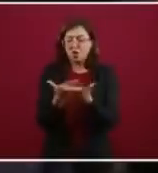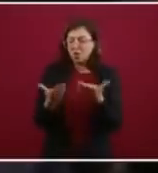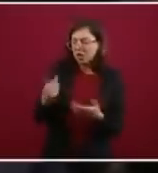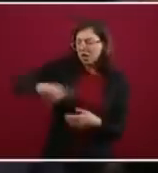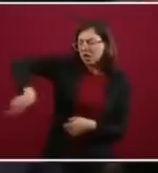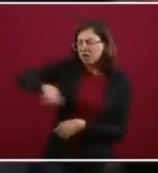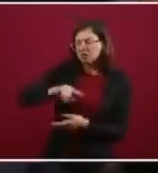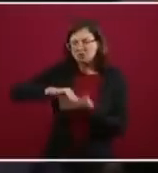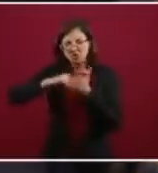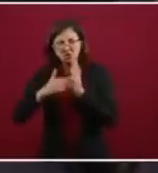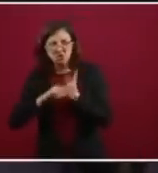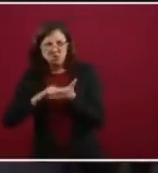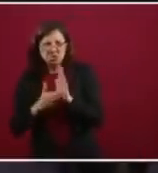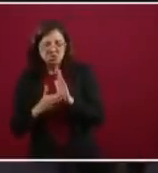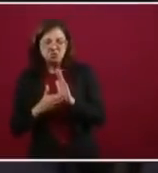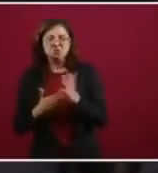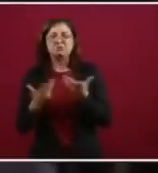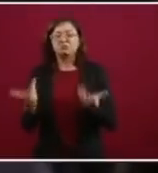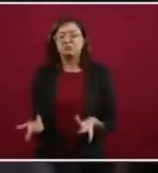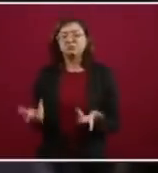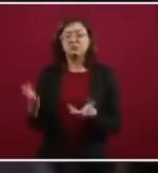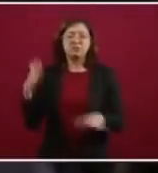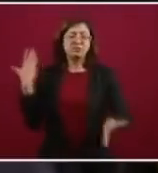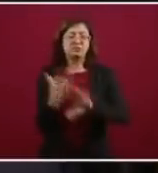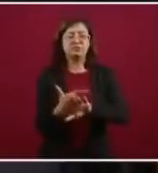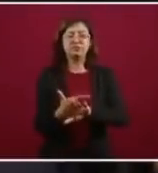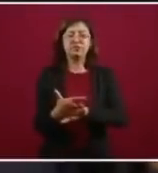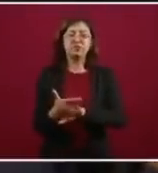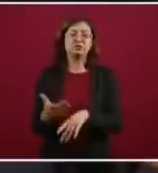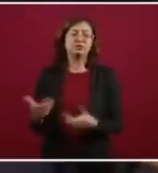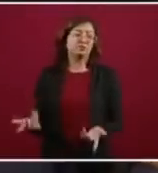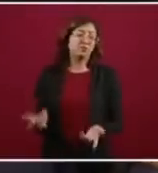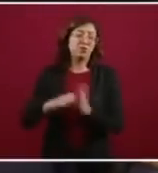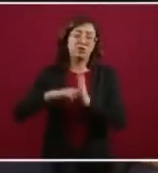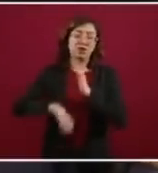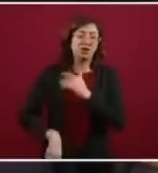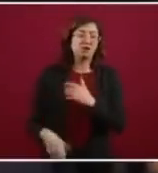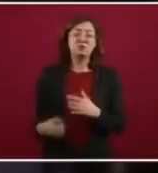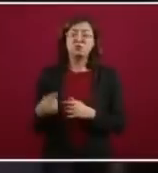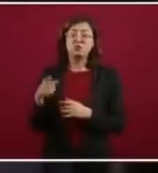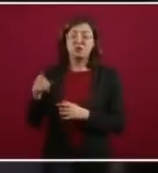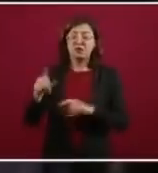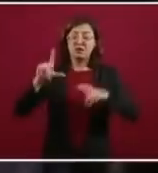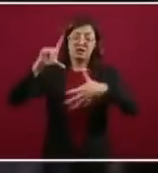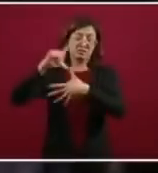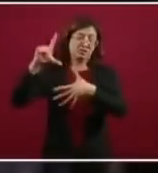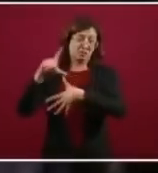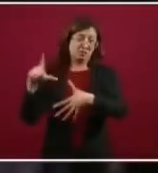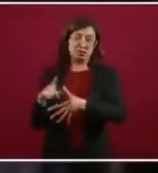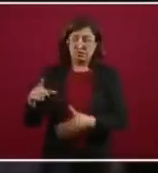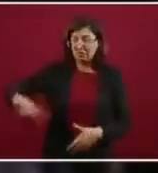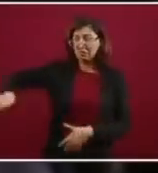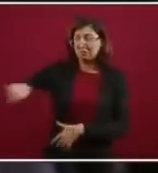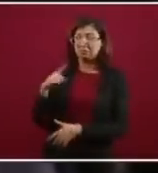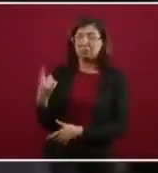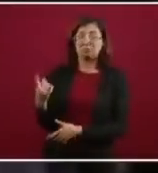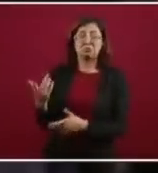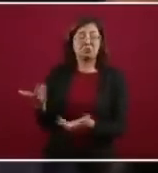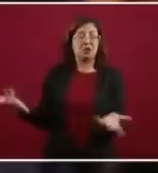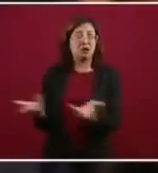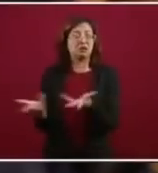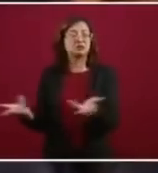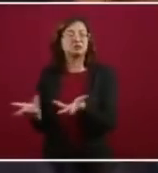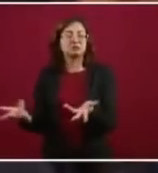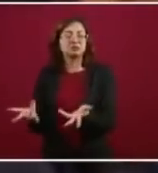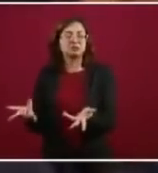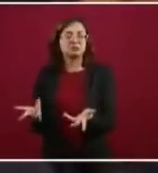estrategias que se han surtido, que sí han surtido efecto de, recientemente se ha visto en Latinoamérica. A propósito de lo que usted